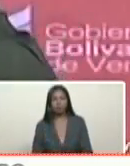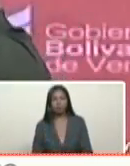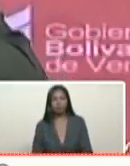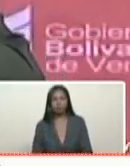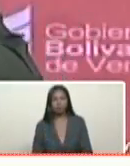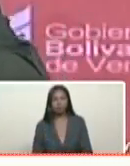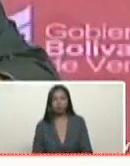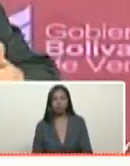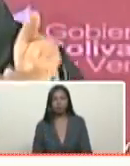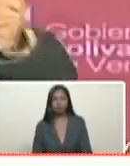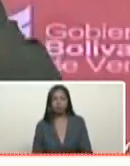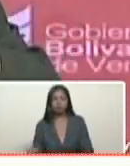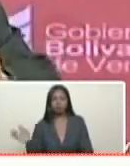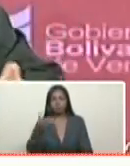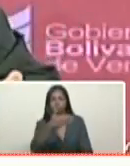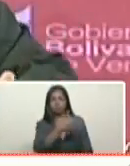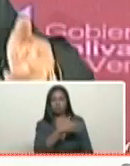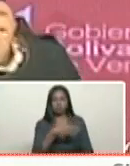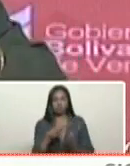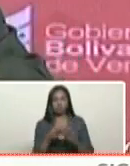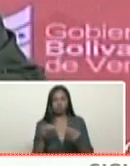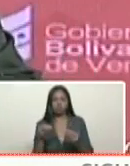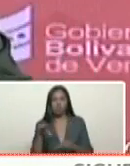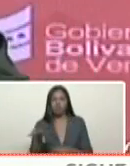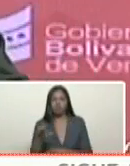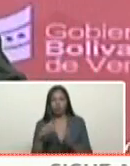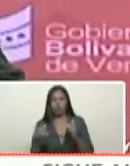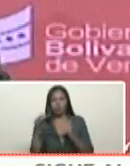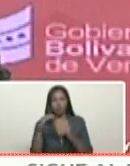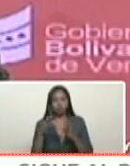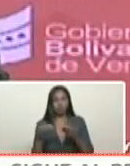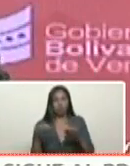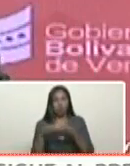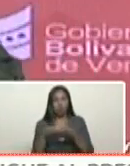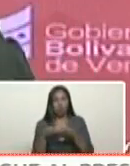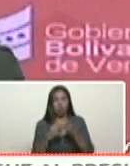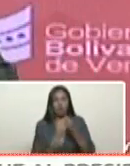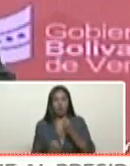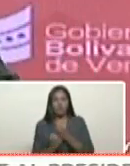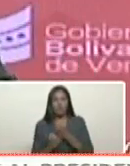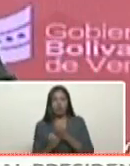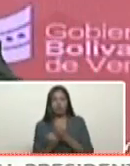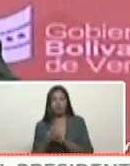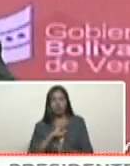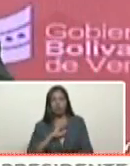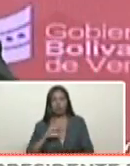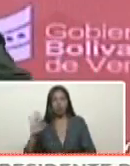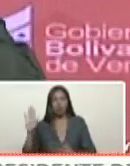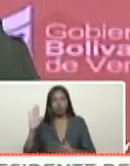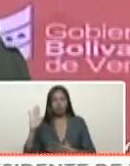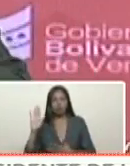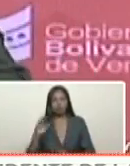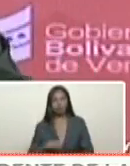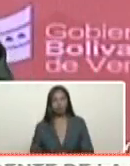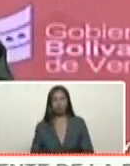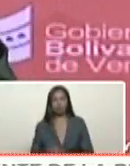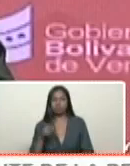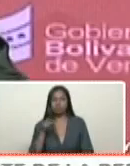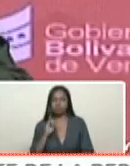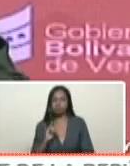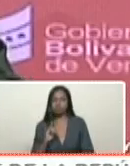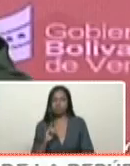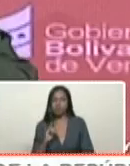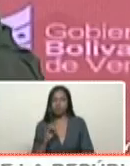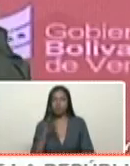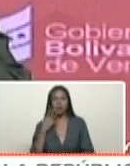Colectivo. Dirección colectiva, Estado Mayor colectivo. En base al compromiso, a la disciplina,